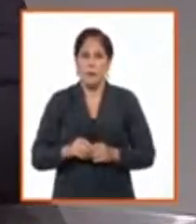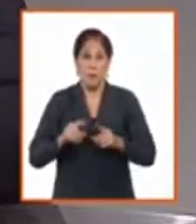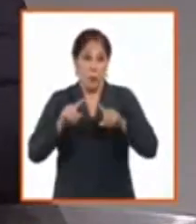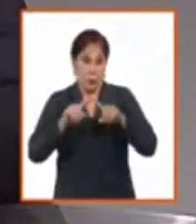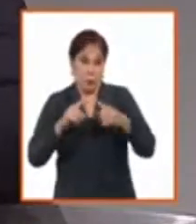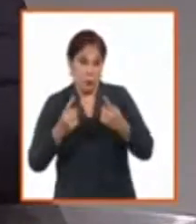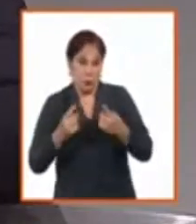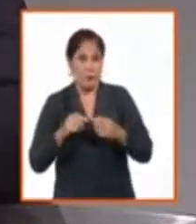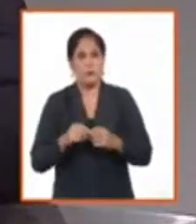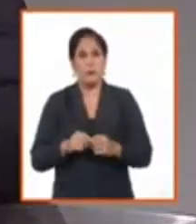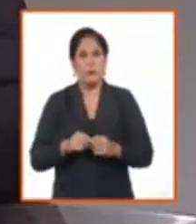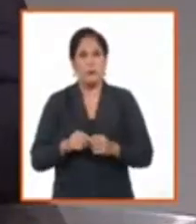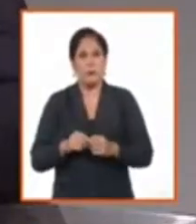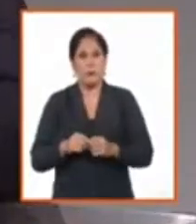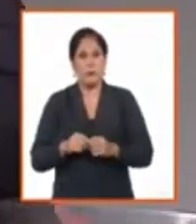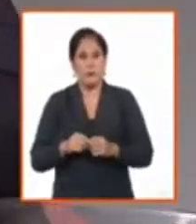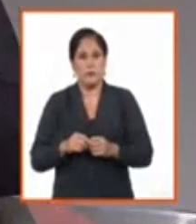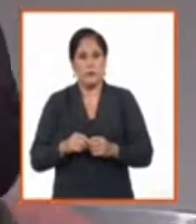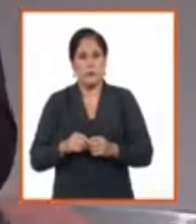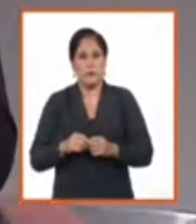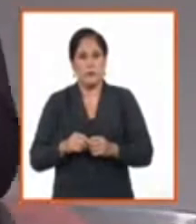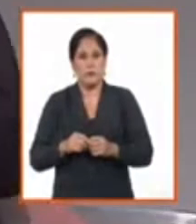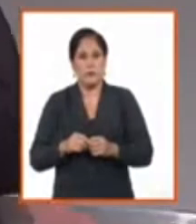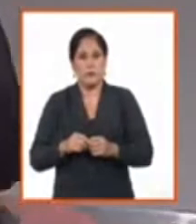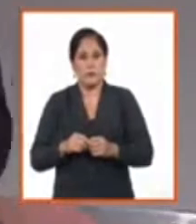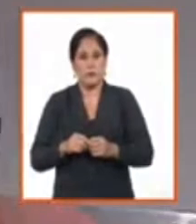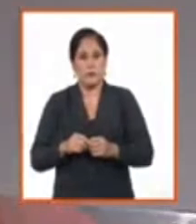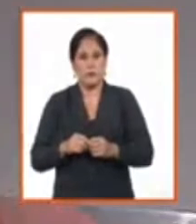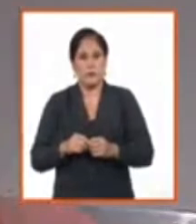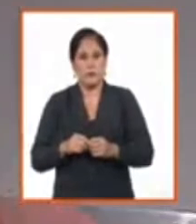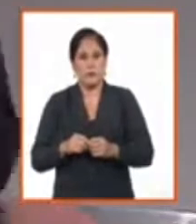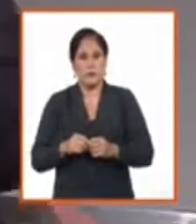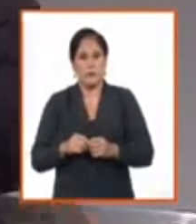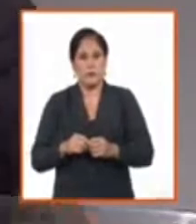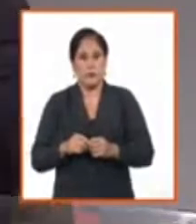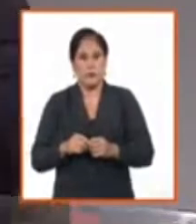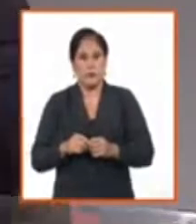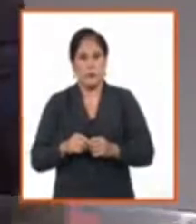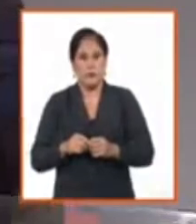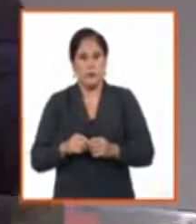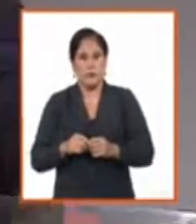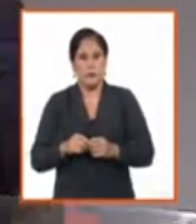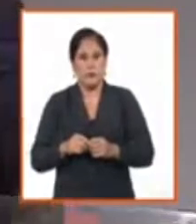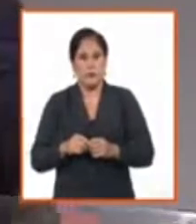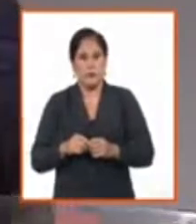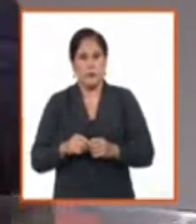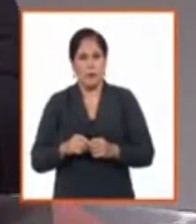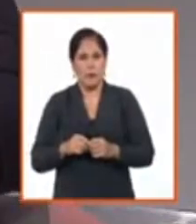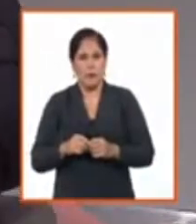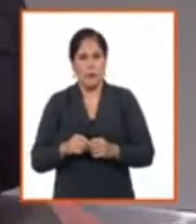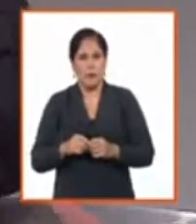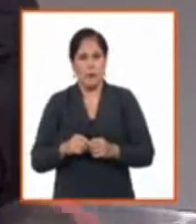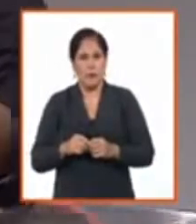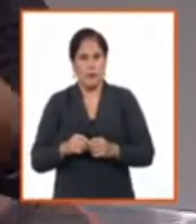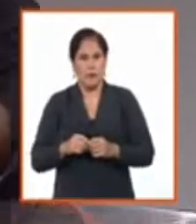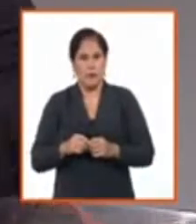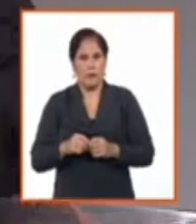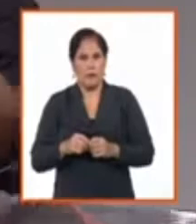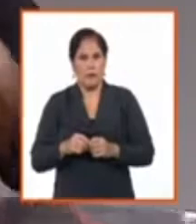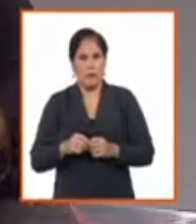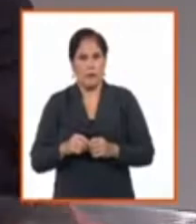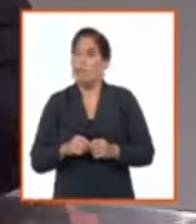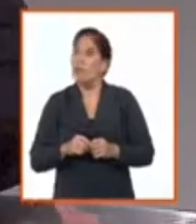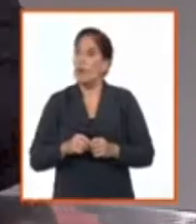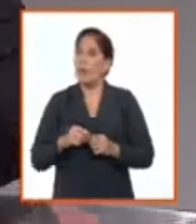no solamente han ido más allá de lo que decíamos del sentido común no o sea de la parte de la